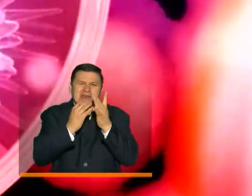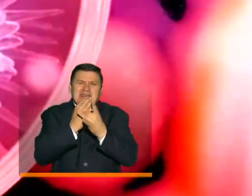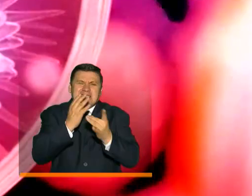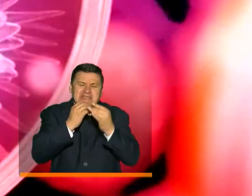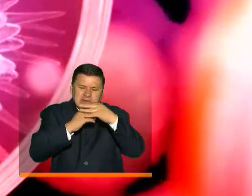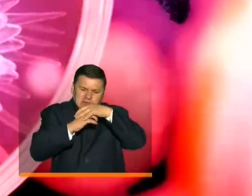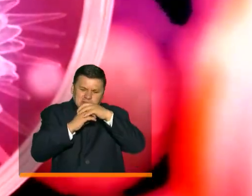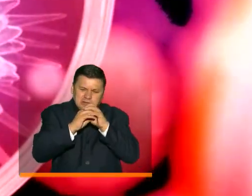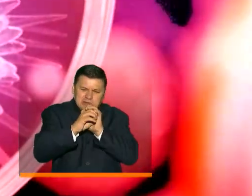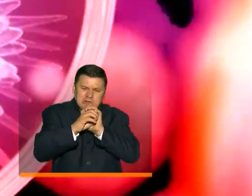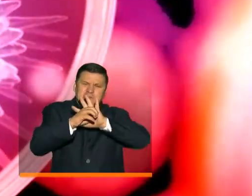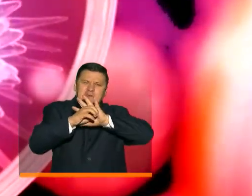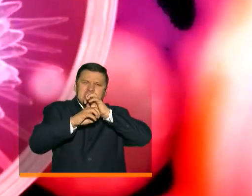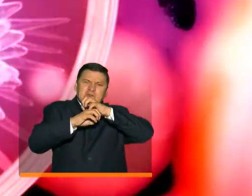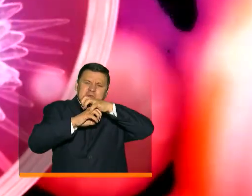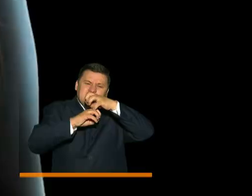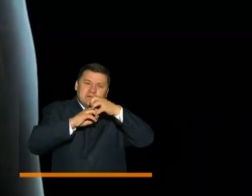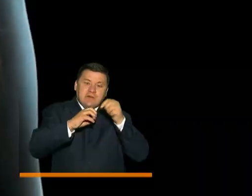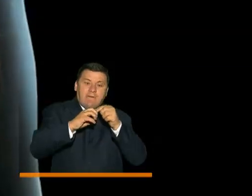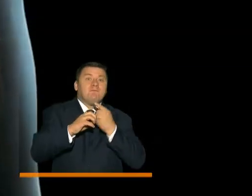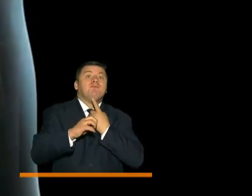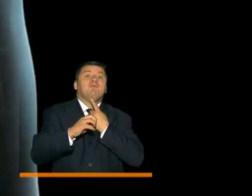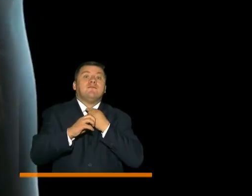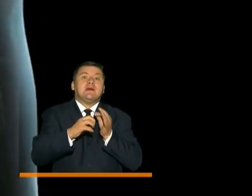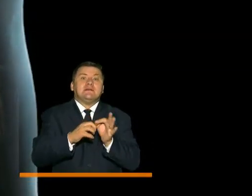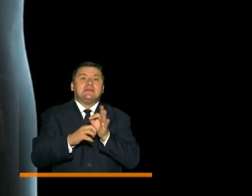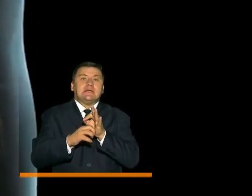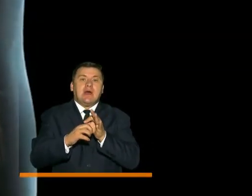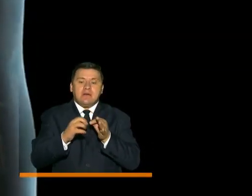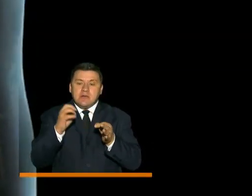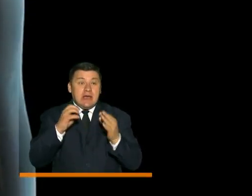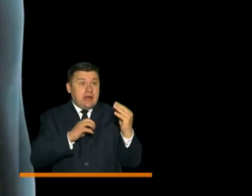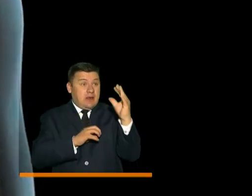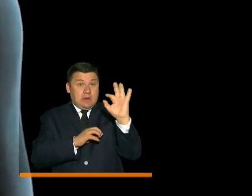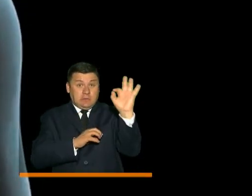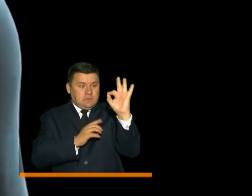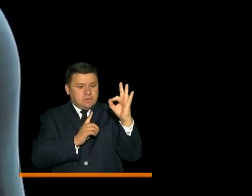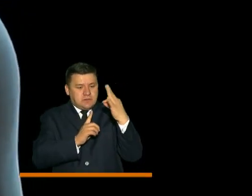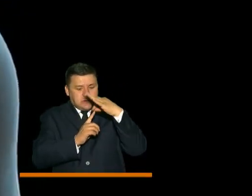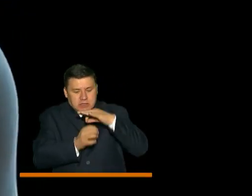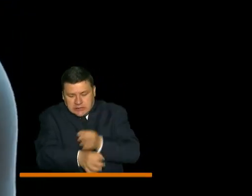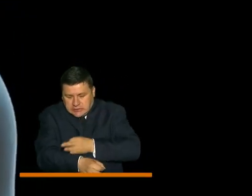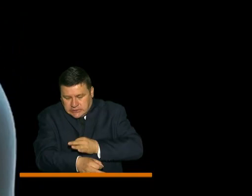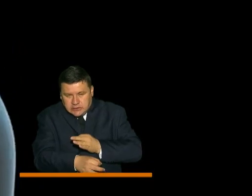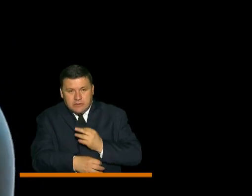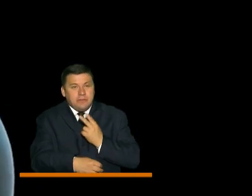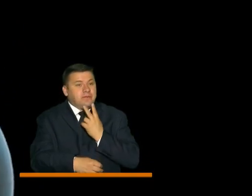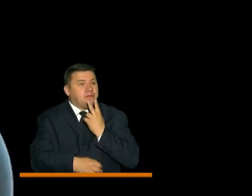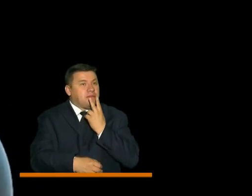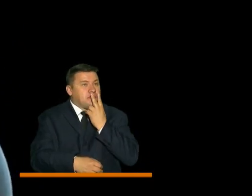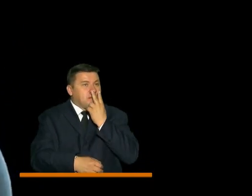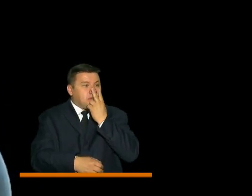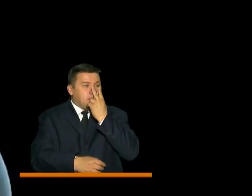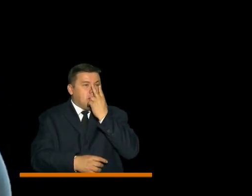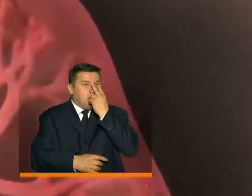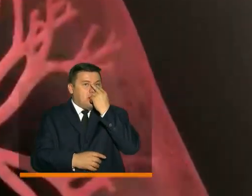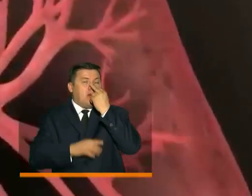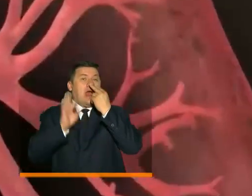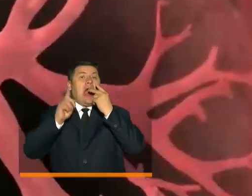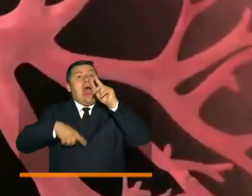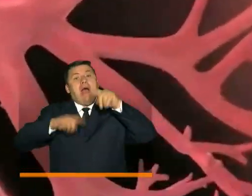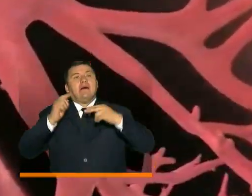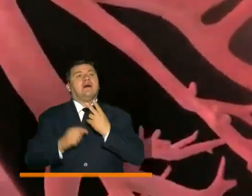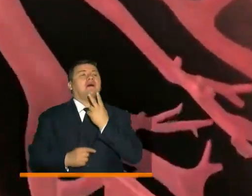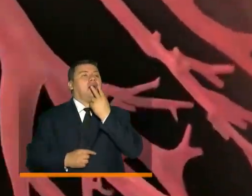virus, como todos los virus respiratorios, le fascinan las células del tracto respiratorio. de la nariz, a veces de la